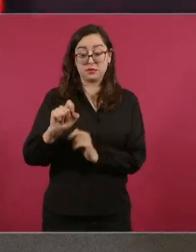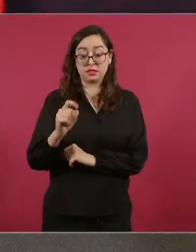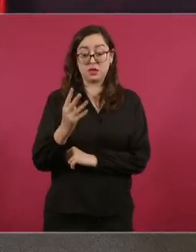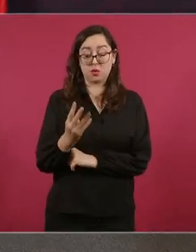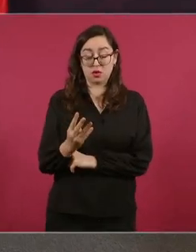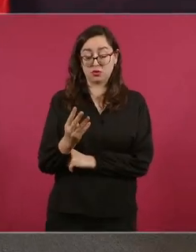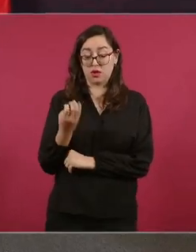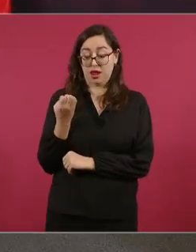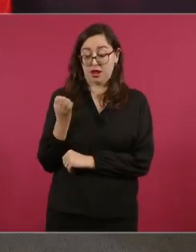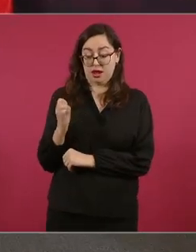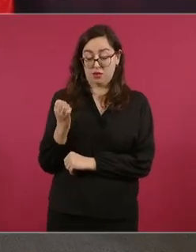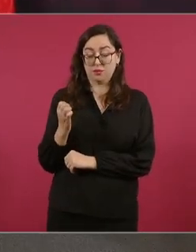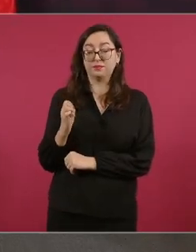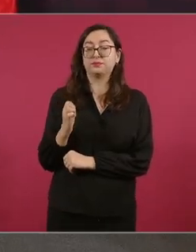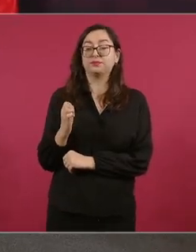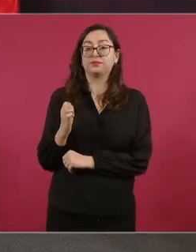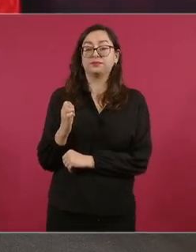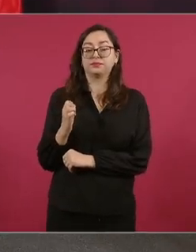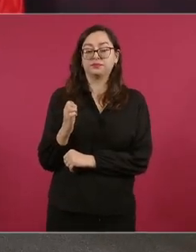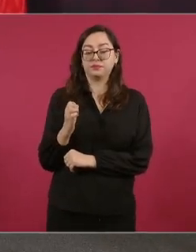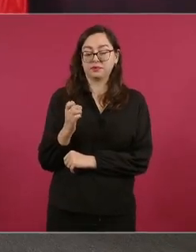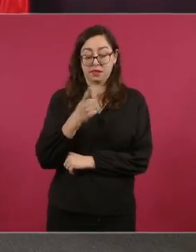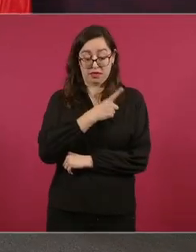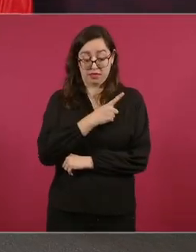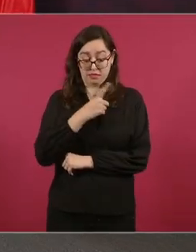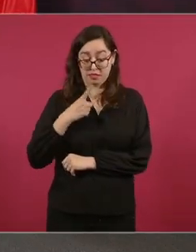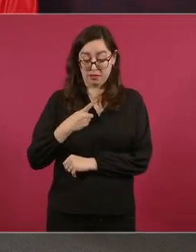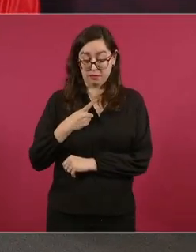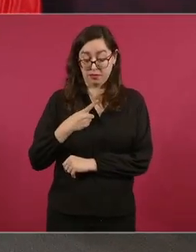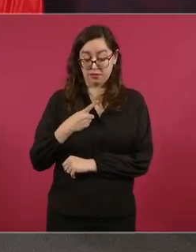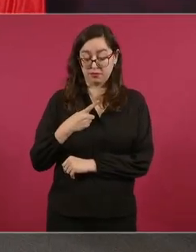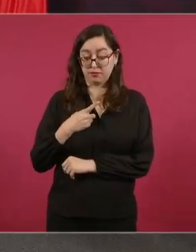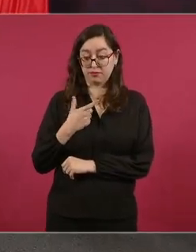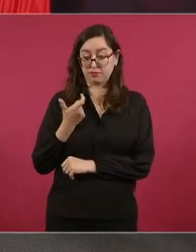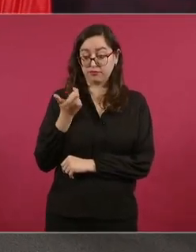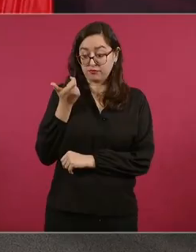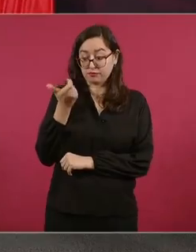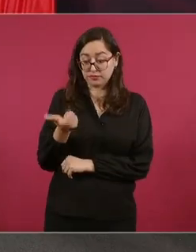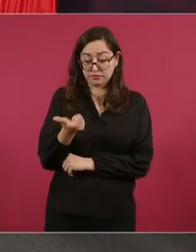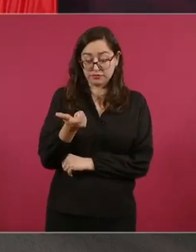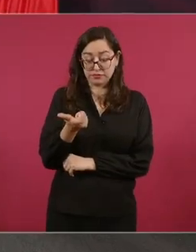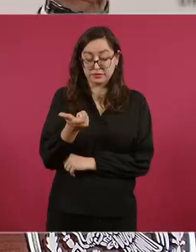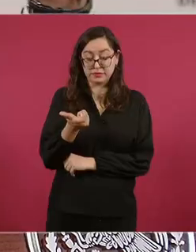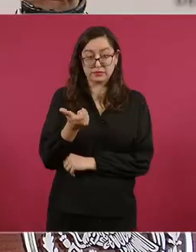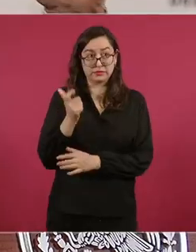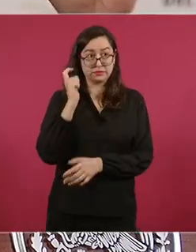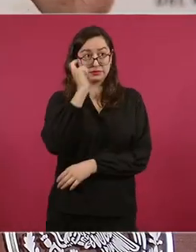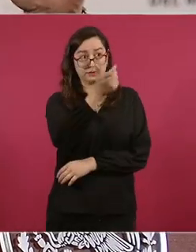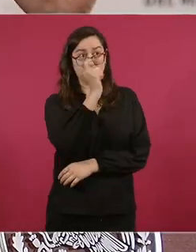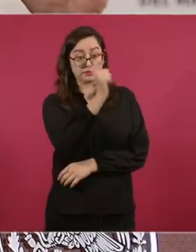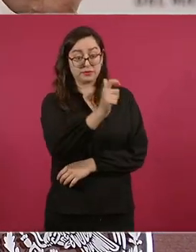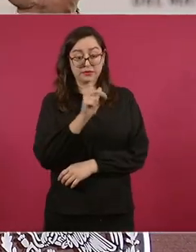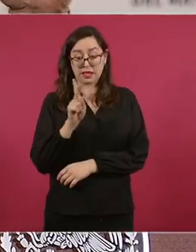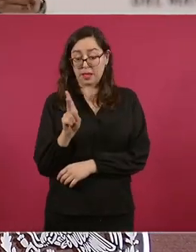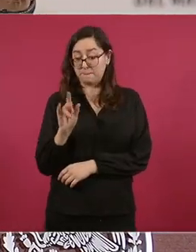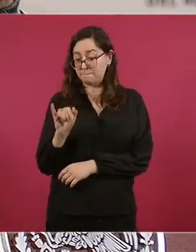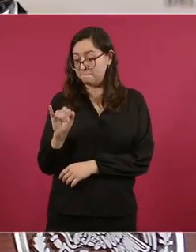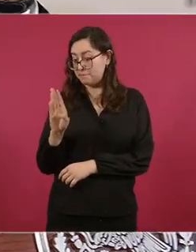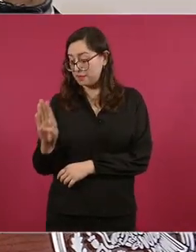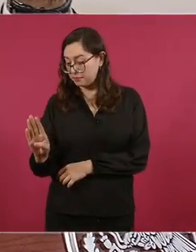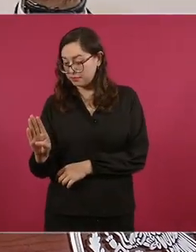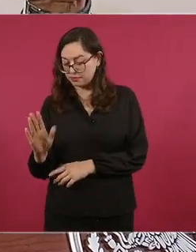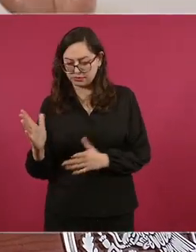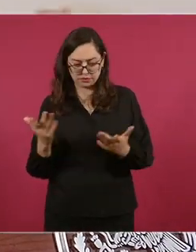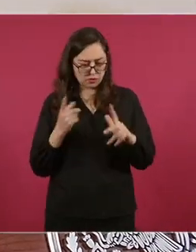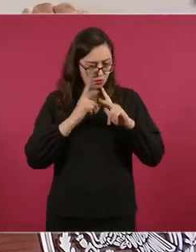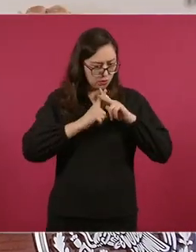era igual, en términos del Producto Interno Bruto, a la que